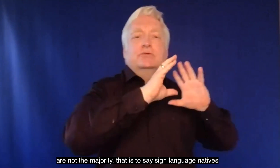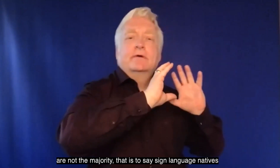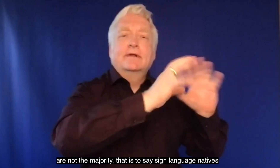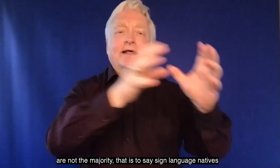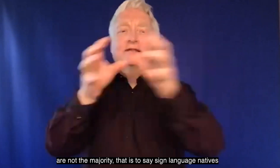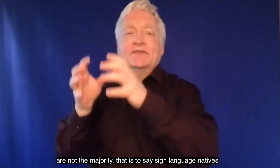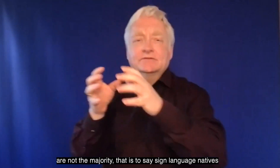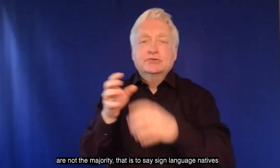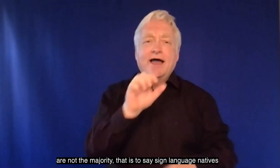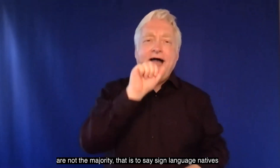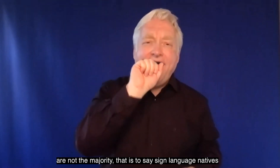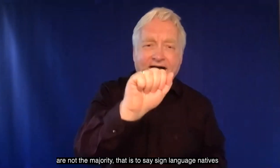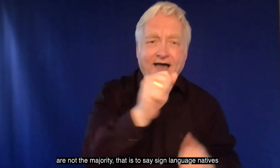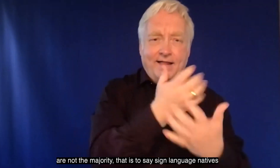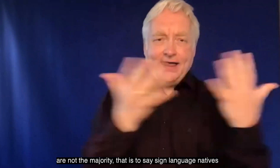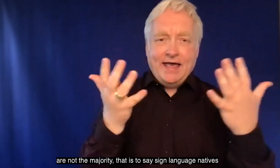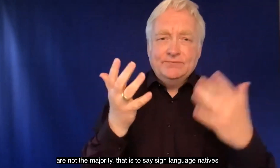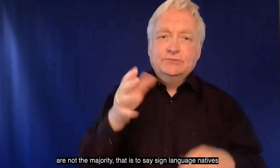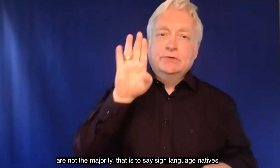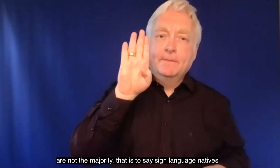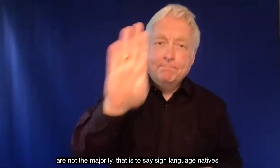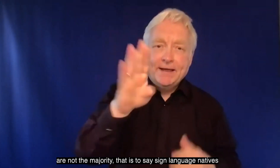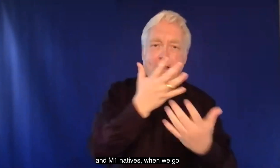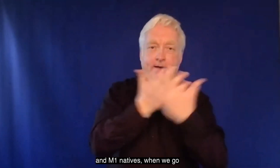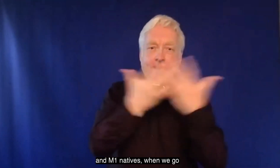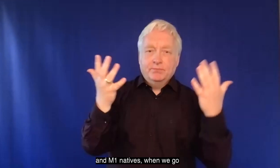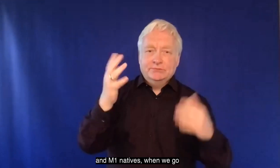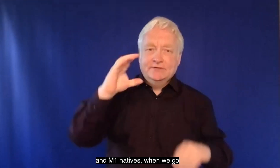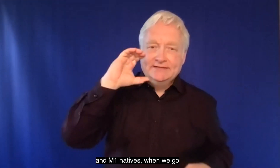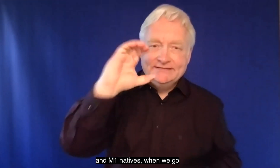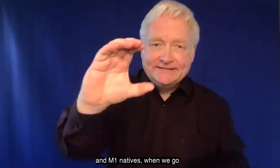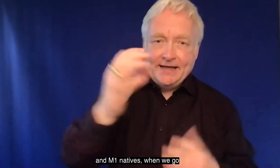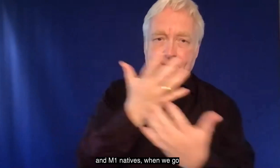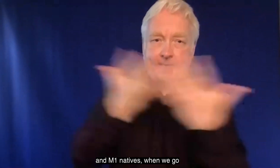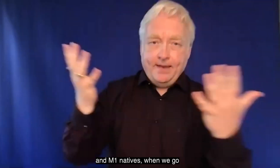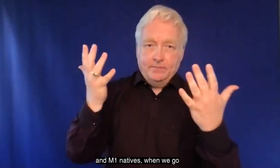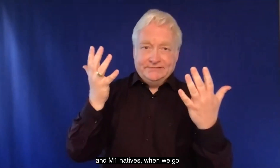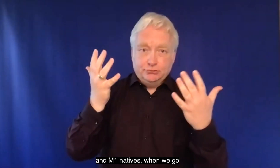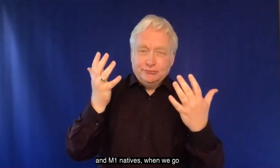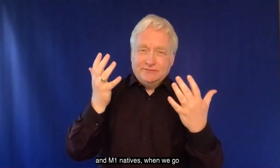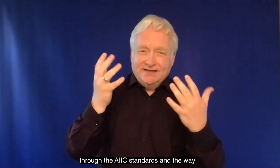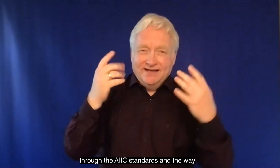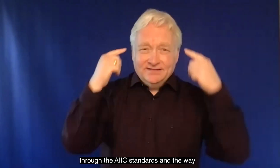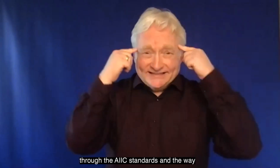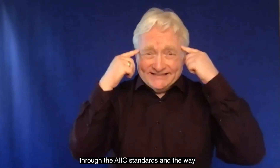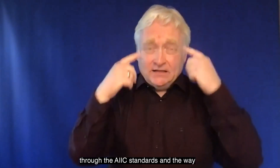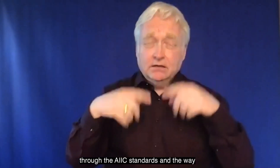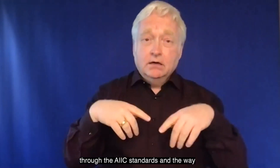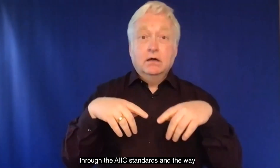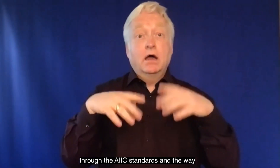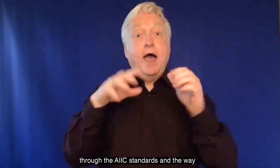Cuando nos fijamos en los estándares de AIC y su manera de establecer las diferentes intérpretes y